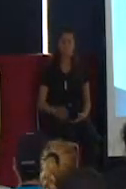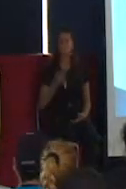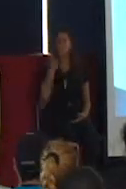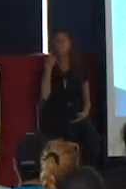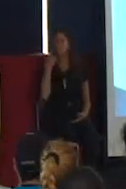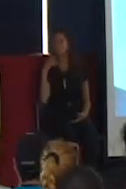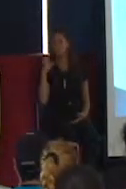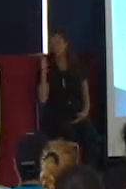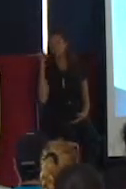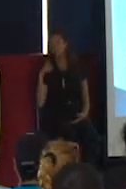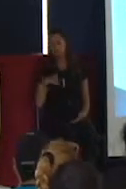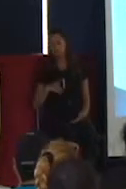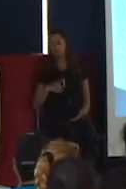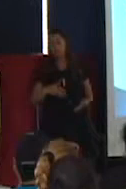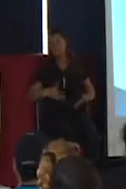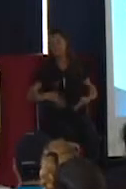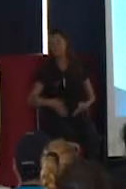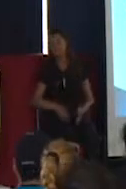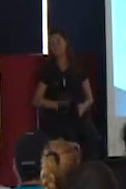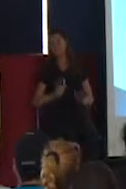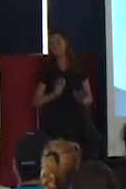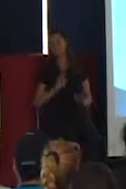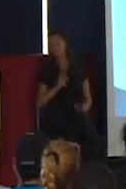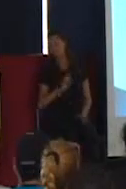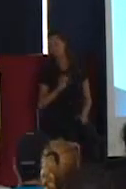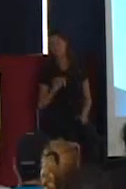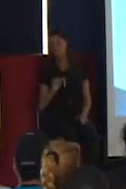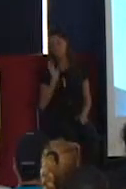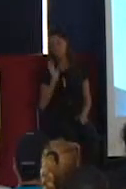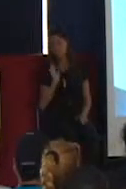viene ese niño o esa niña